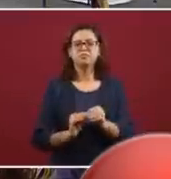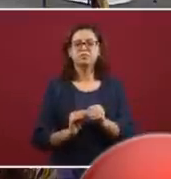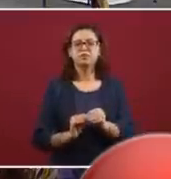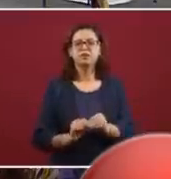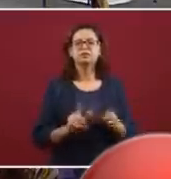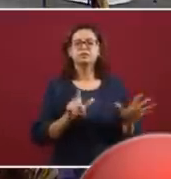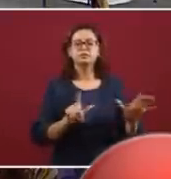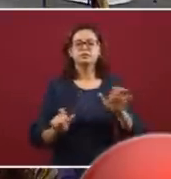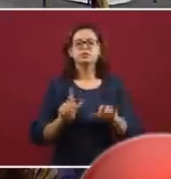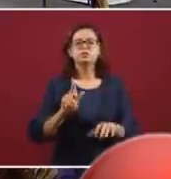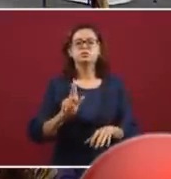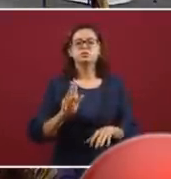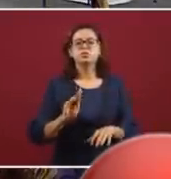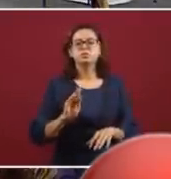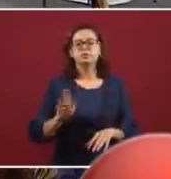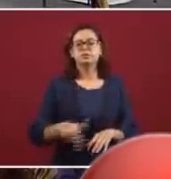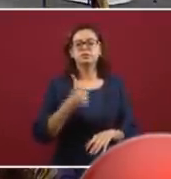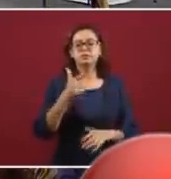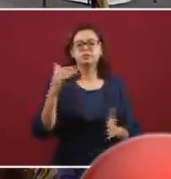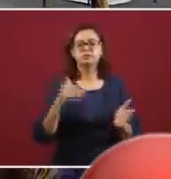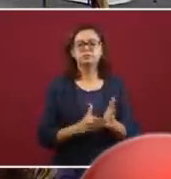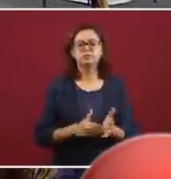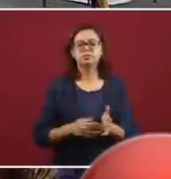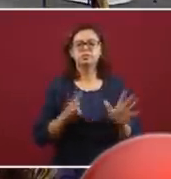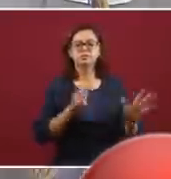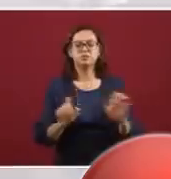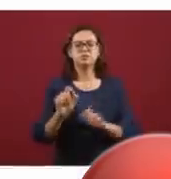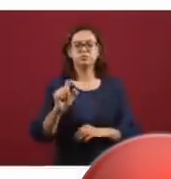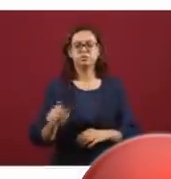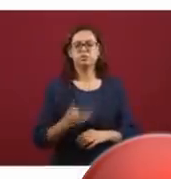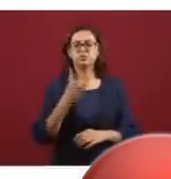797.924 millones de pesos, equivalente a